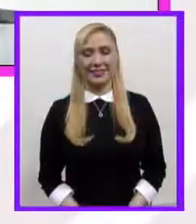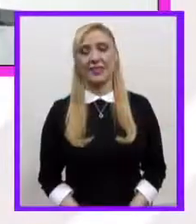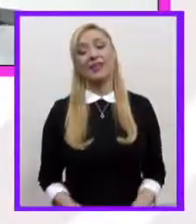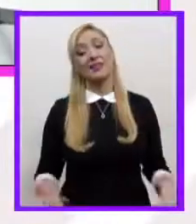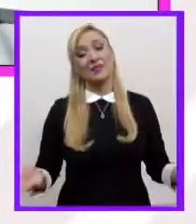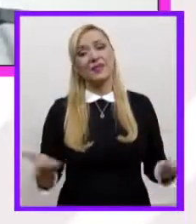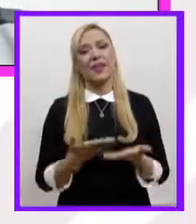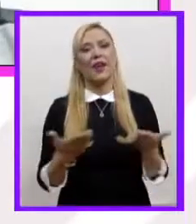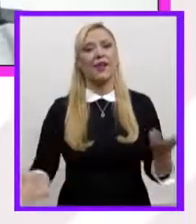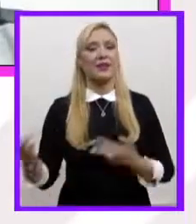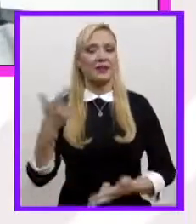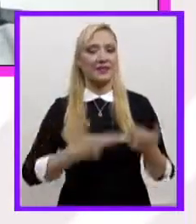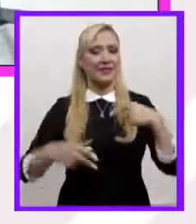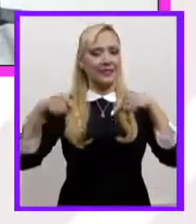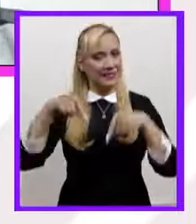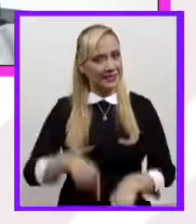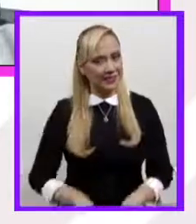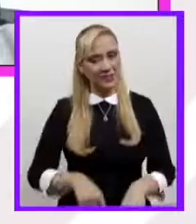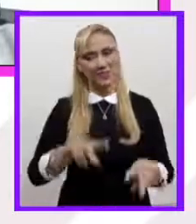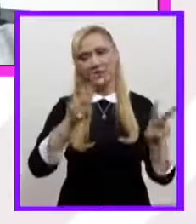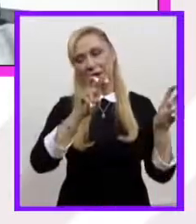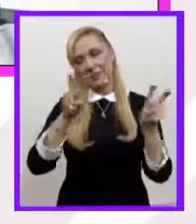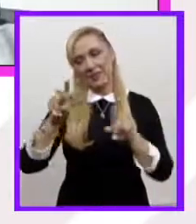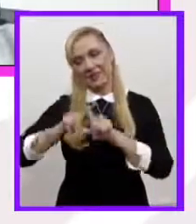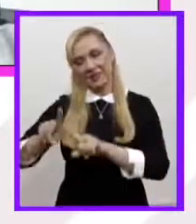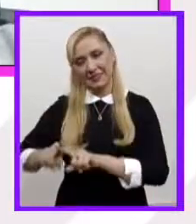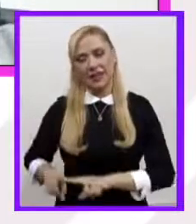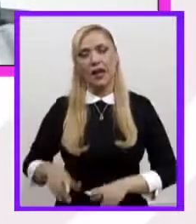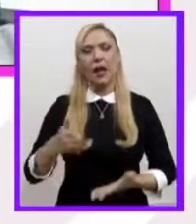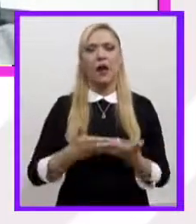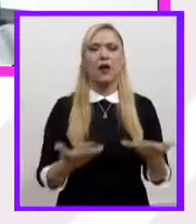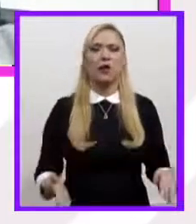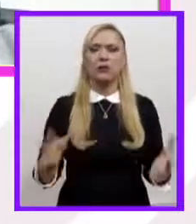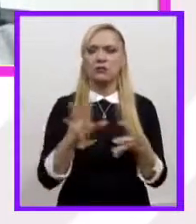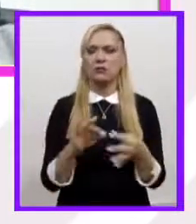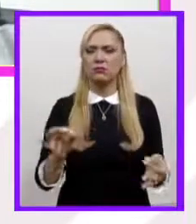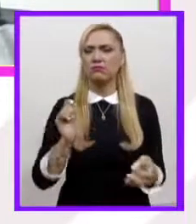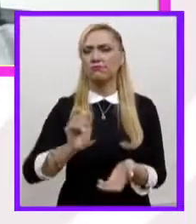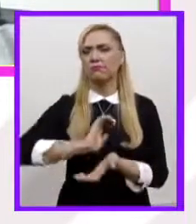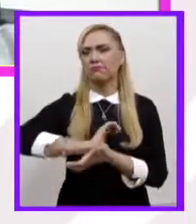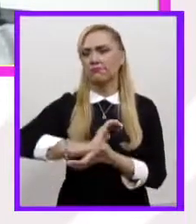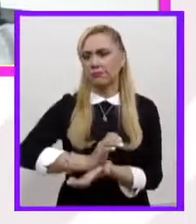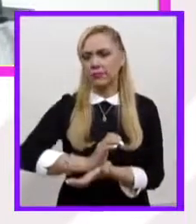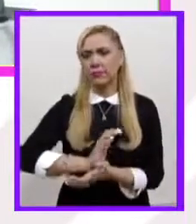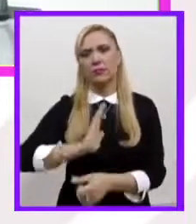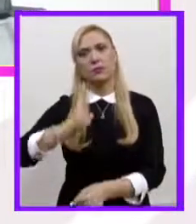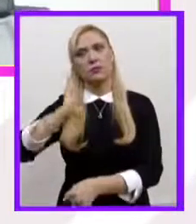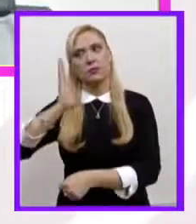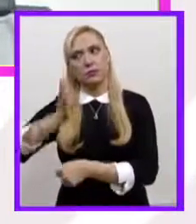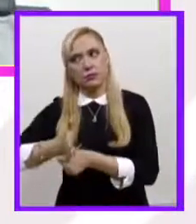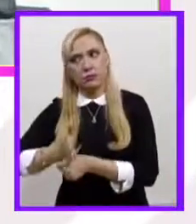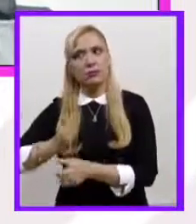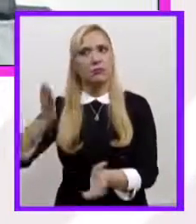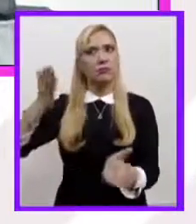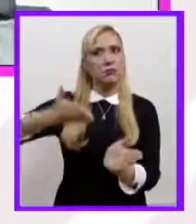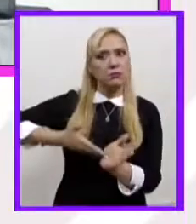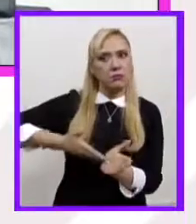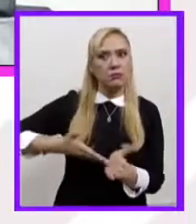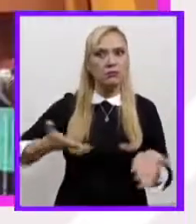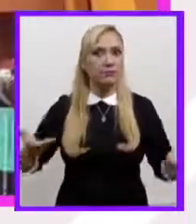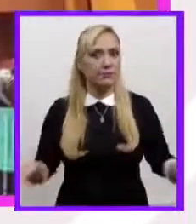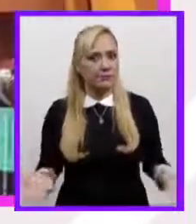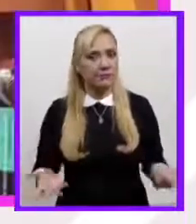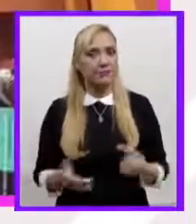Bien, pues estamos aquí de vuelta en Espacio Diverso y estamos hablando sobre discriminación y sanciones. Y bueno, pues justo